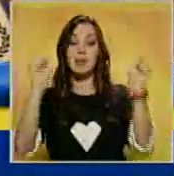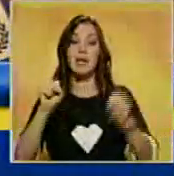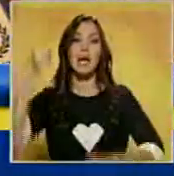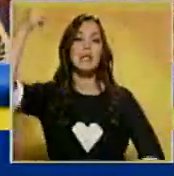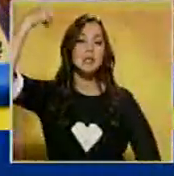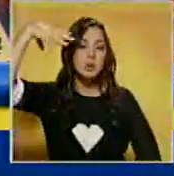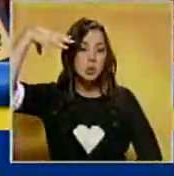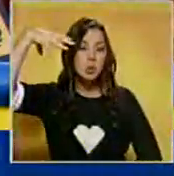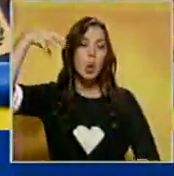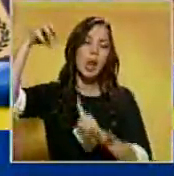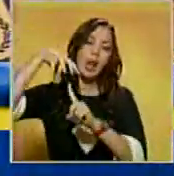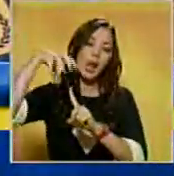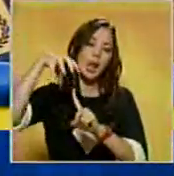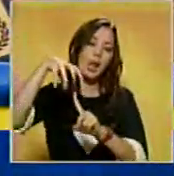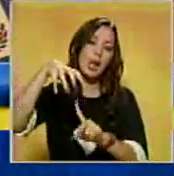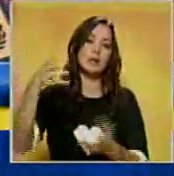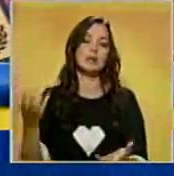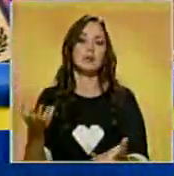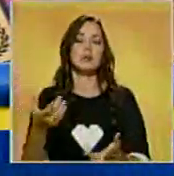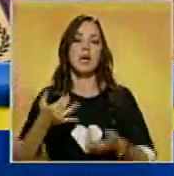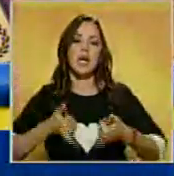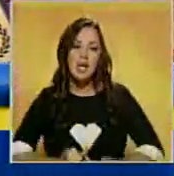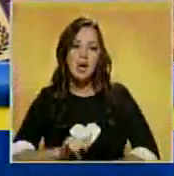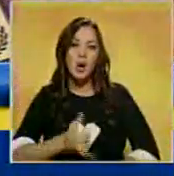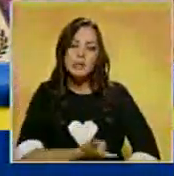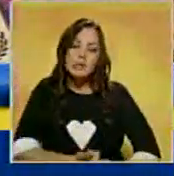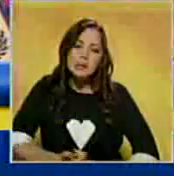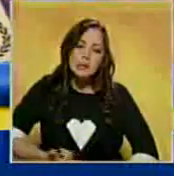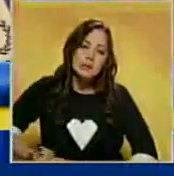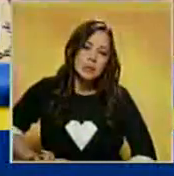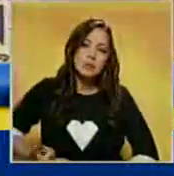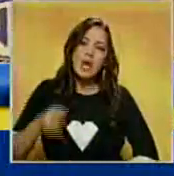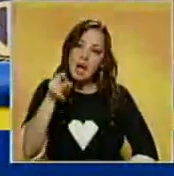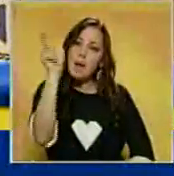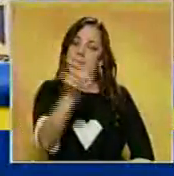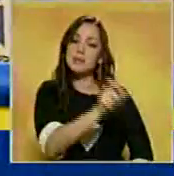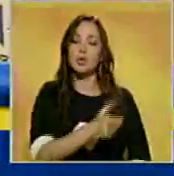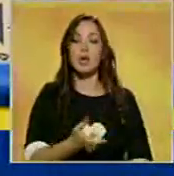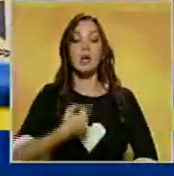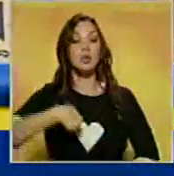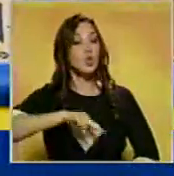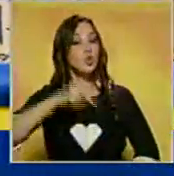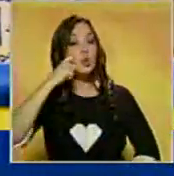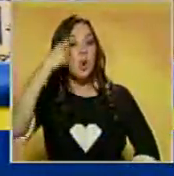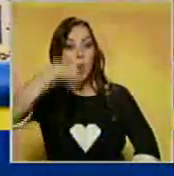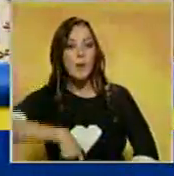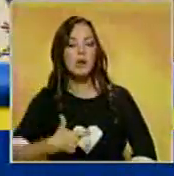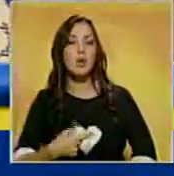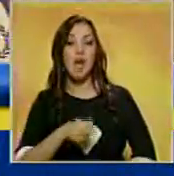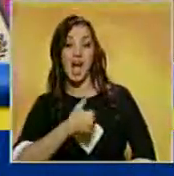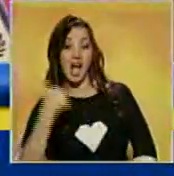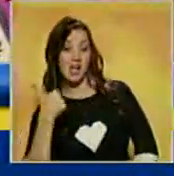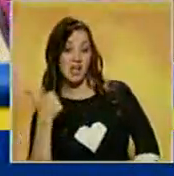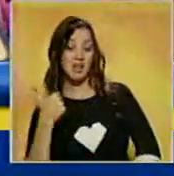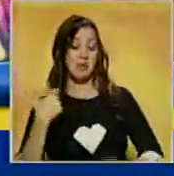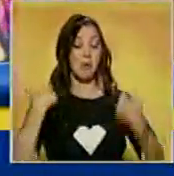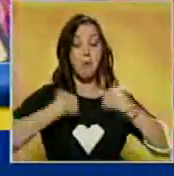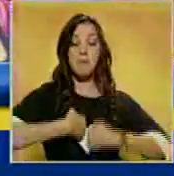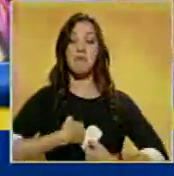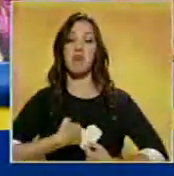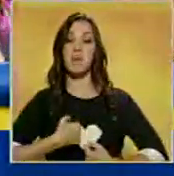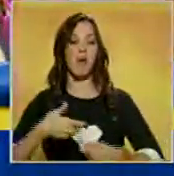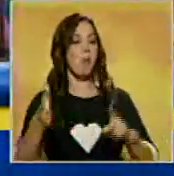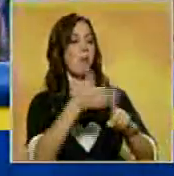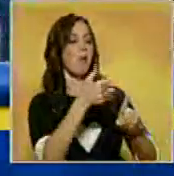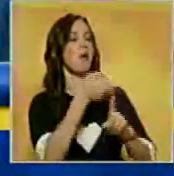sol, pasando hambre. Nuestro hijo muerto de hambre, no puede ser, son seres humanos. Nosotros somos seres humanos. Ellos porque cargan un uniforme nos maltratan,